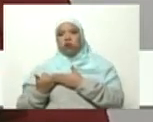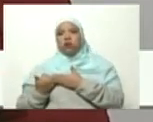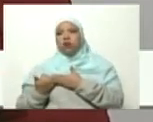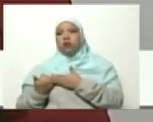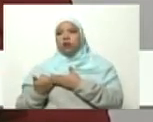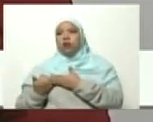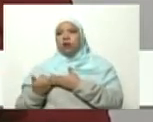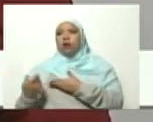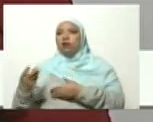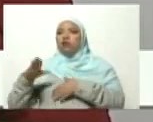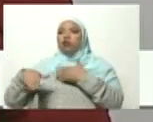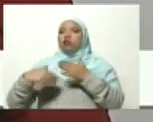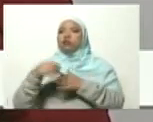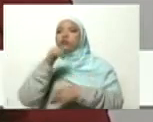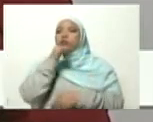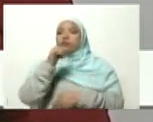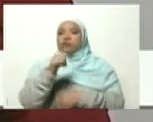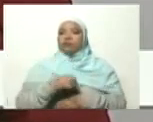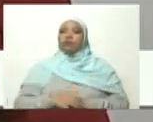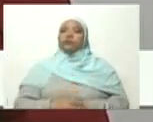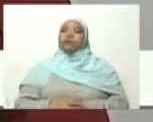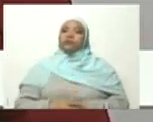De ahí viene todo esto.